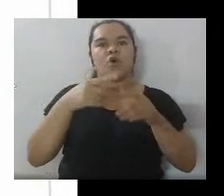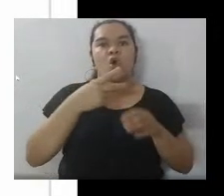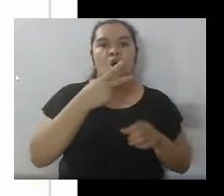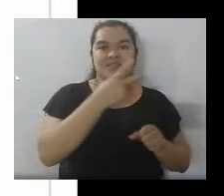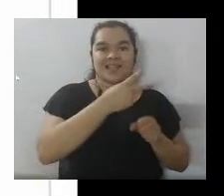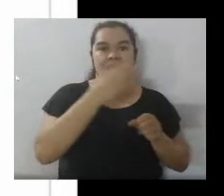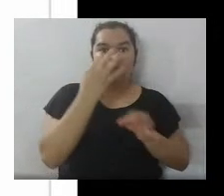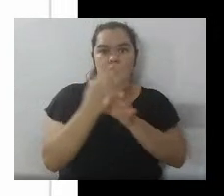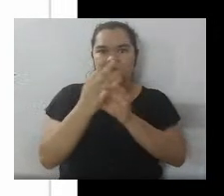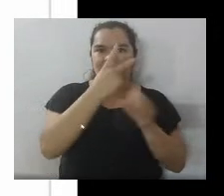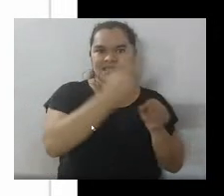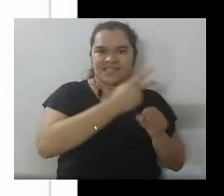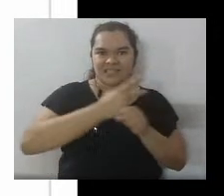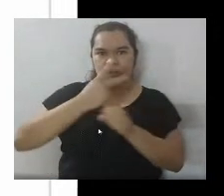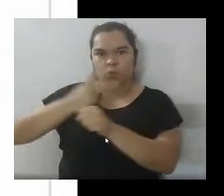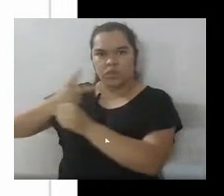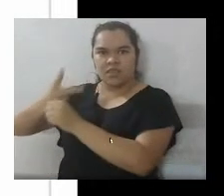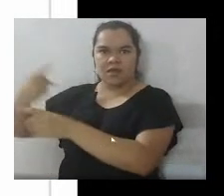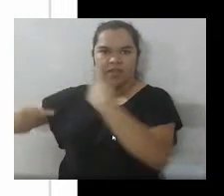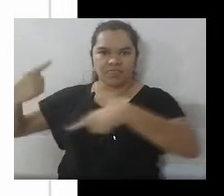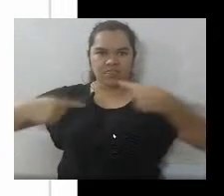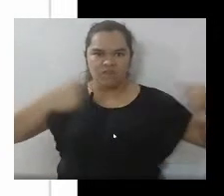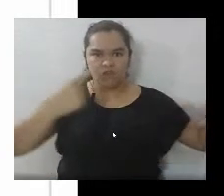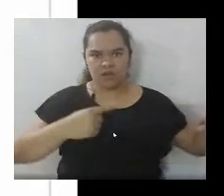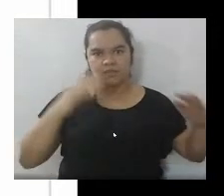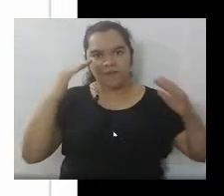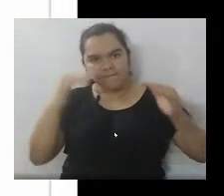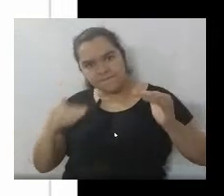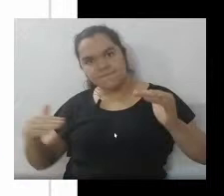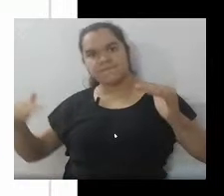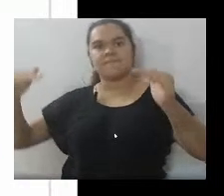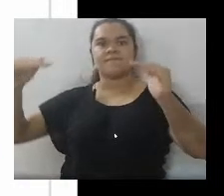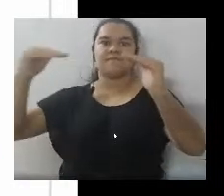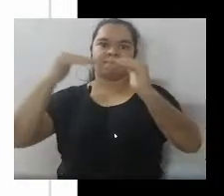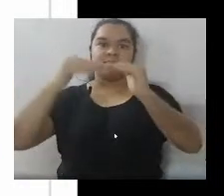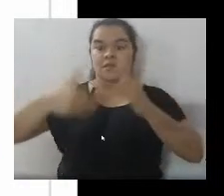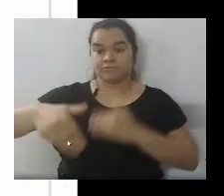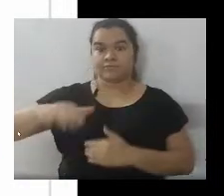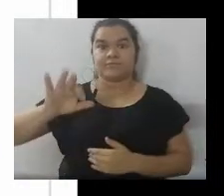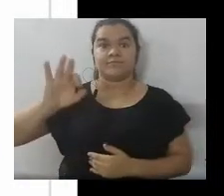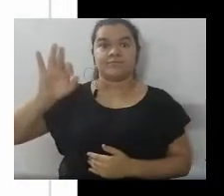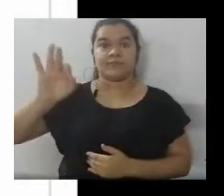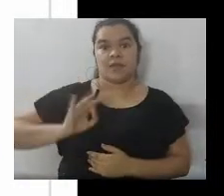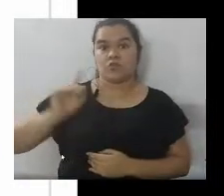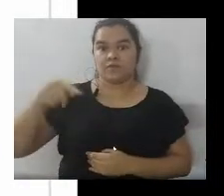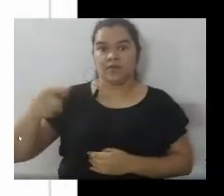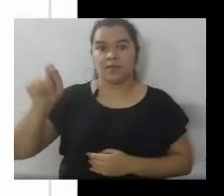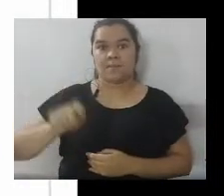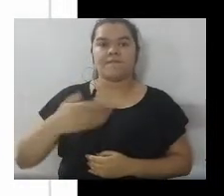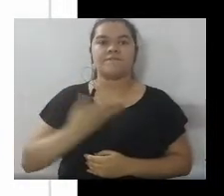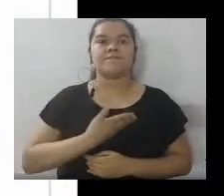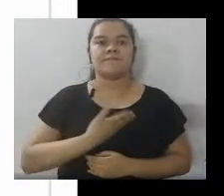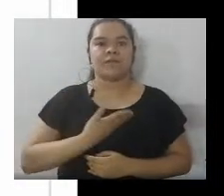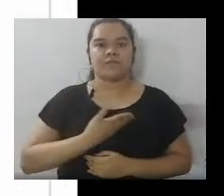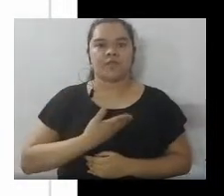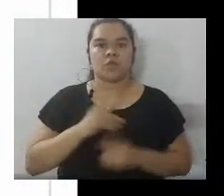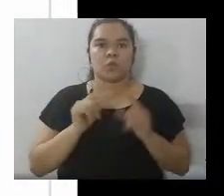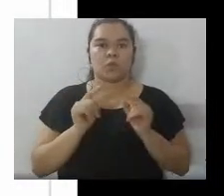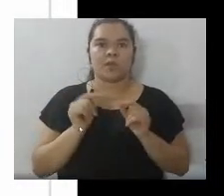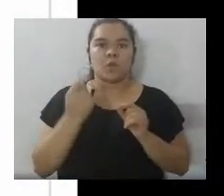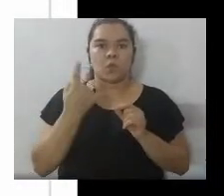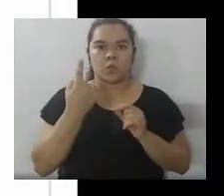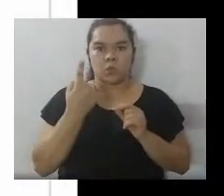van a compartir ciertas áreas de nivelación a partir del 1 de febrero, comienzan un poco antes que el resto